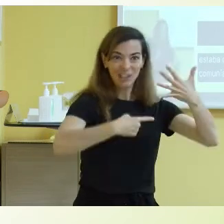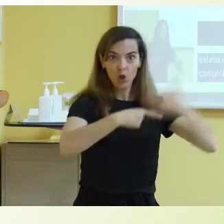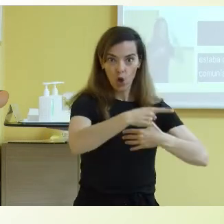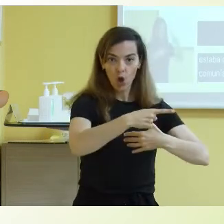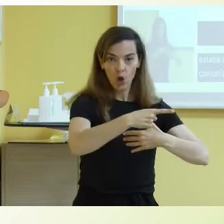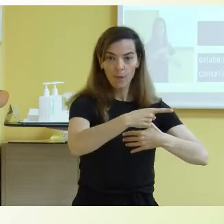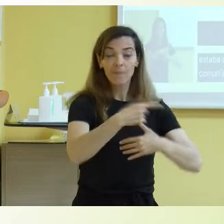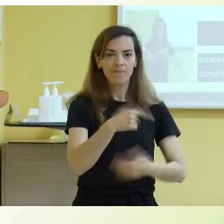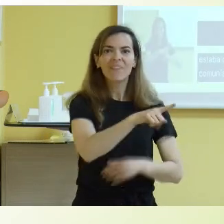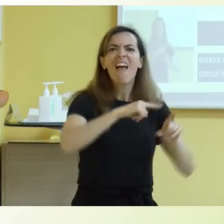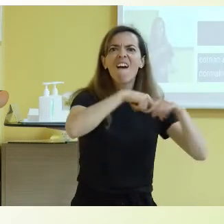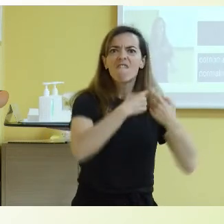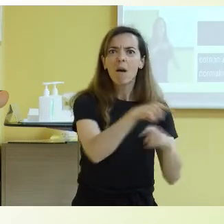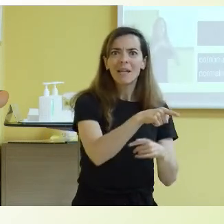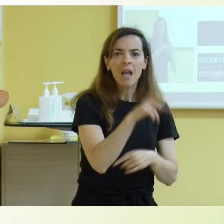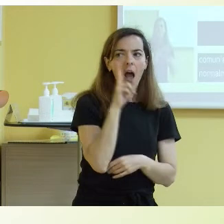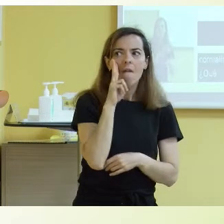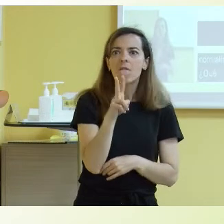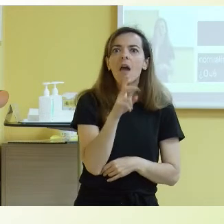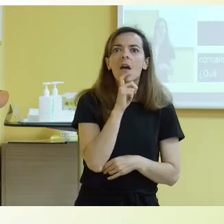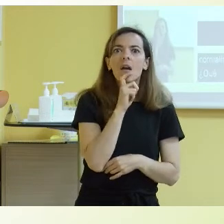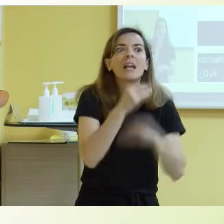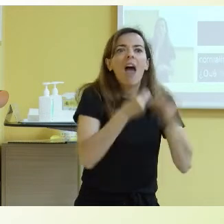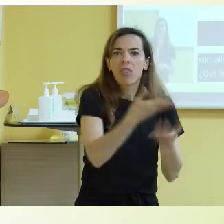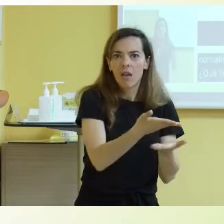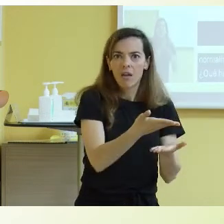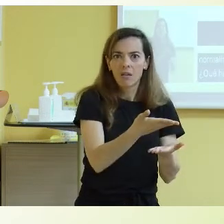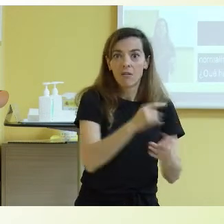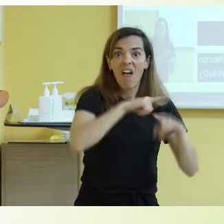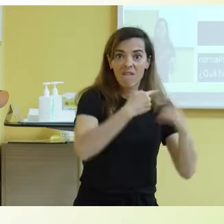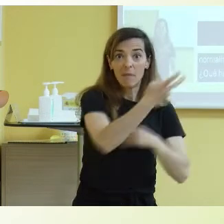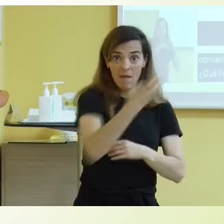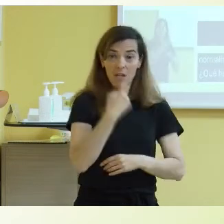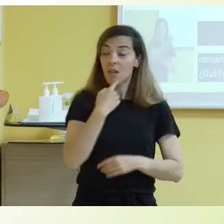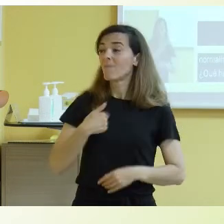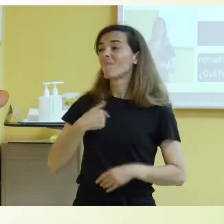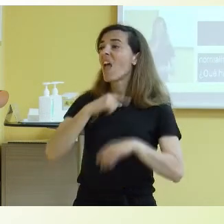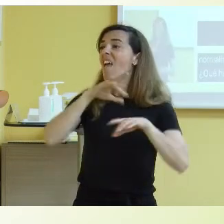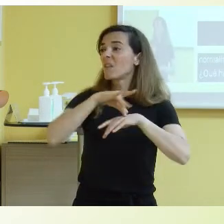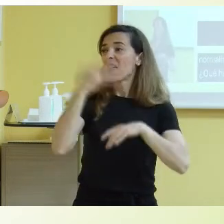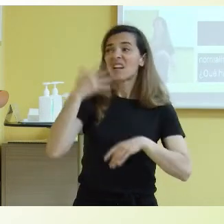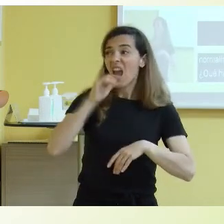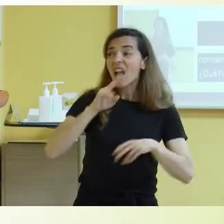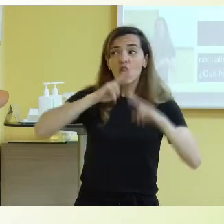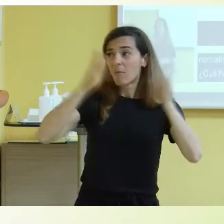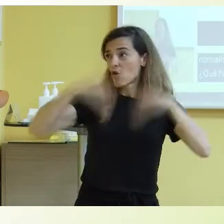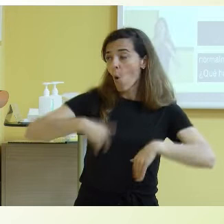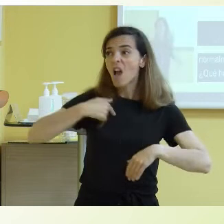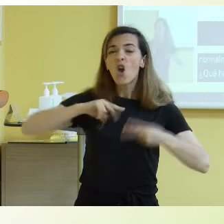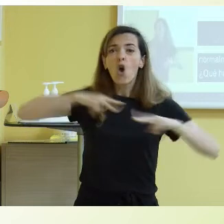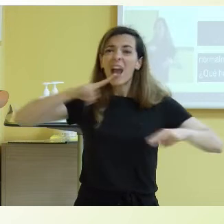familia ante una circunstancia de estas cuando se presenta diciendo tengo una enfermedad rara que no tiene nombre y que tengo un gen que se llama